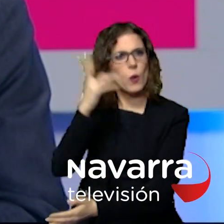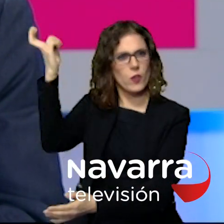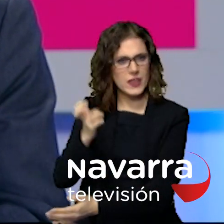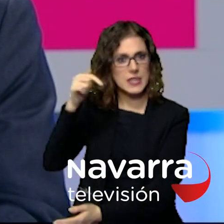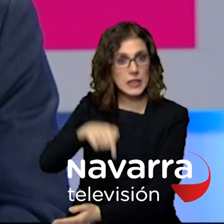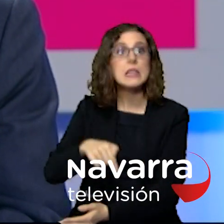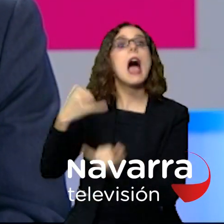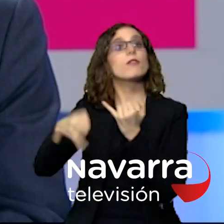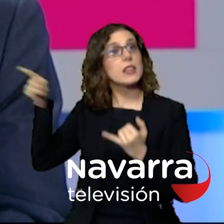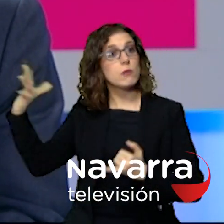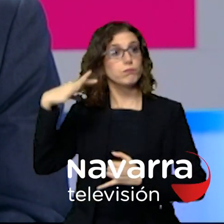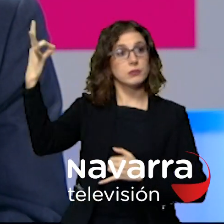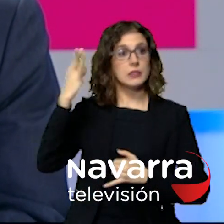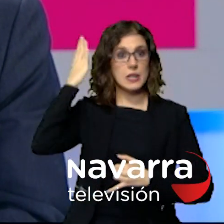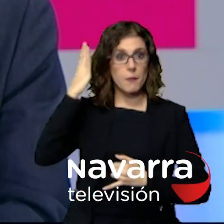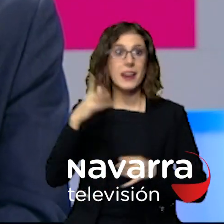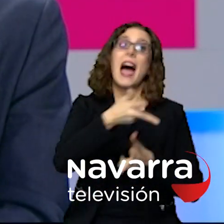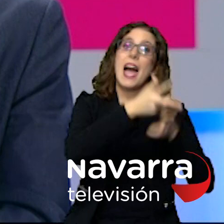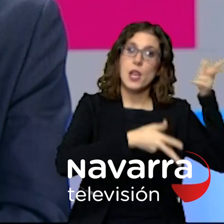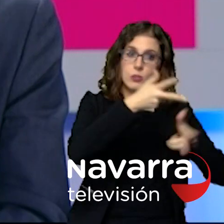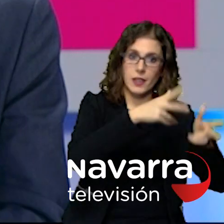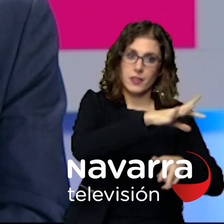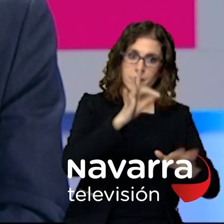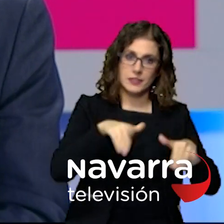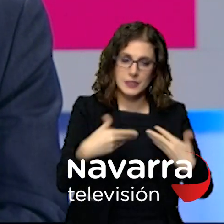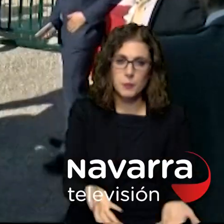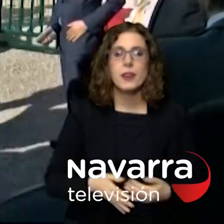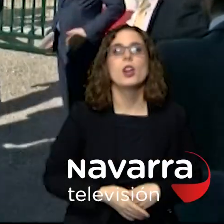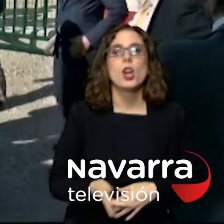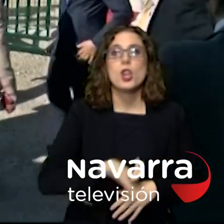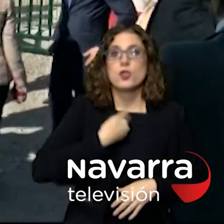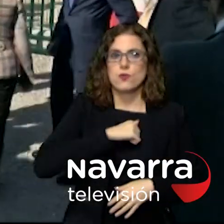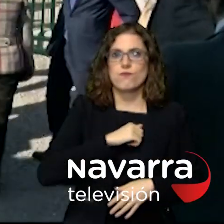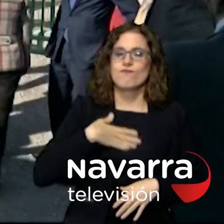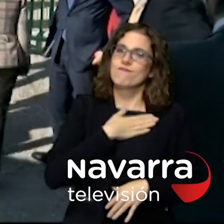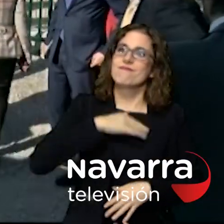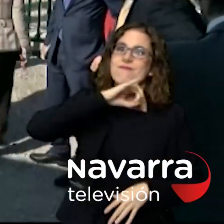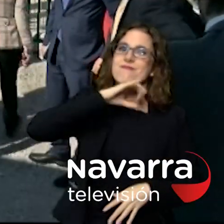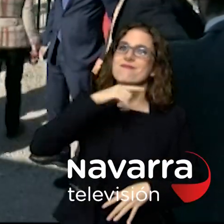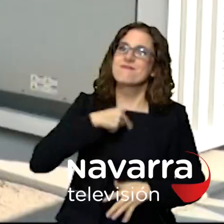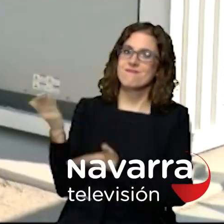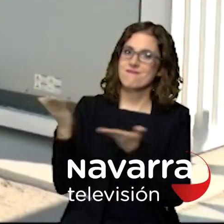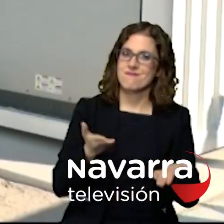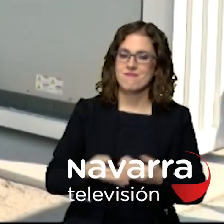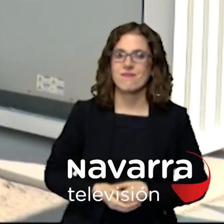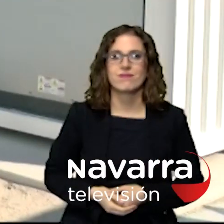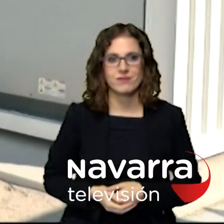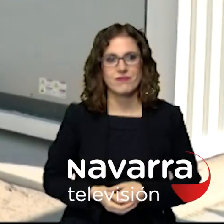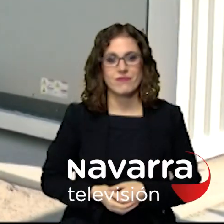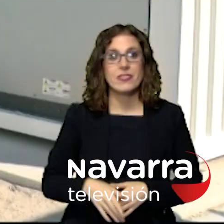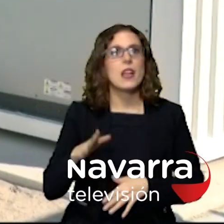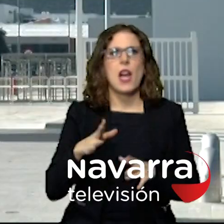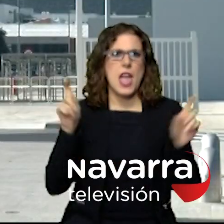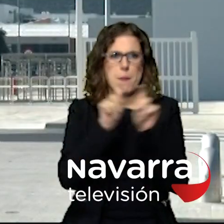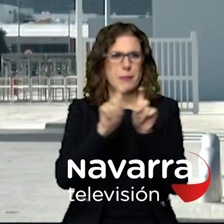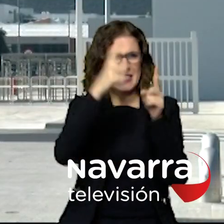elegido Navarra como destinos de esta misión y para nosotros es satisfactorio tenerlos aquí. La delegación está recorriendo Acción a Energía, Zener, Tracasa,